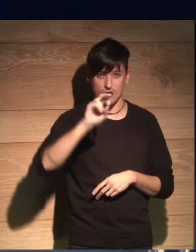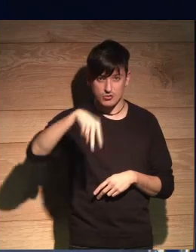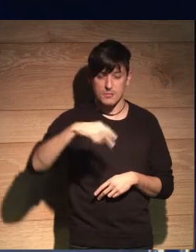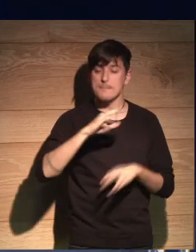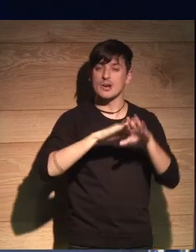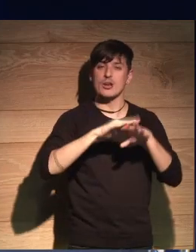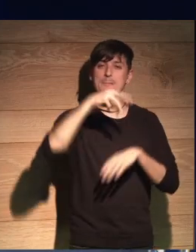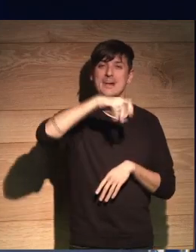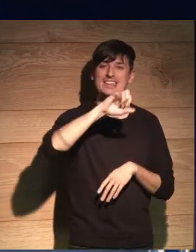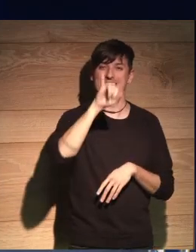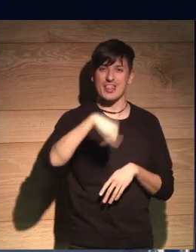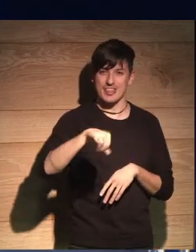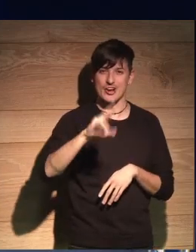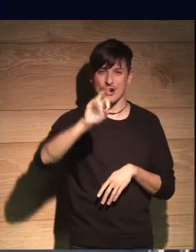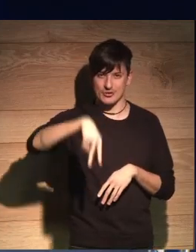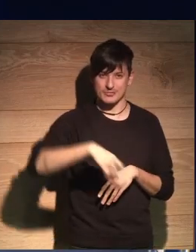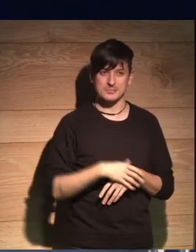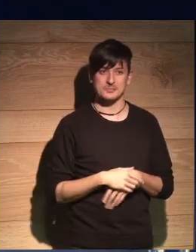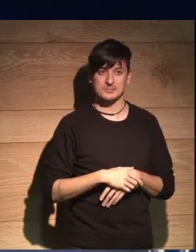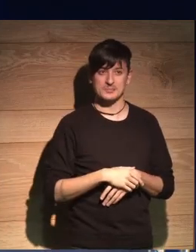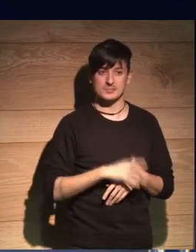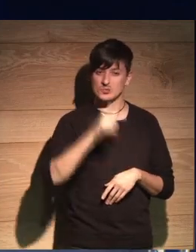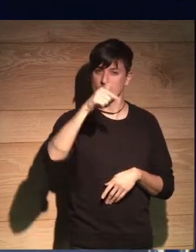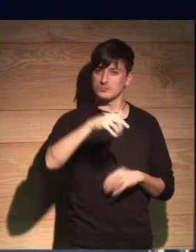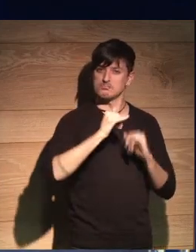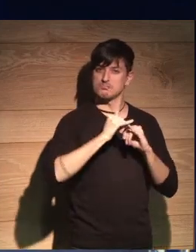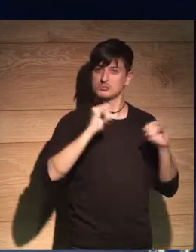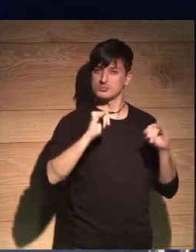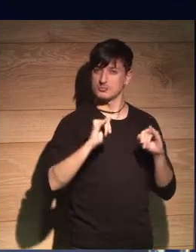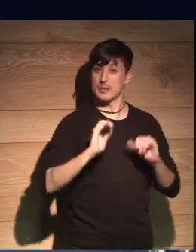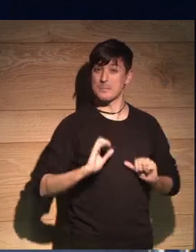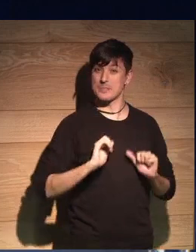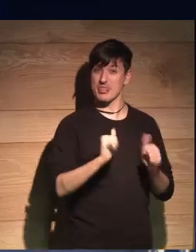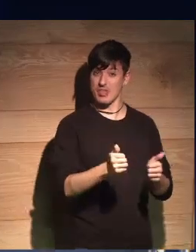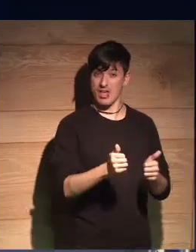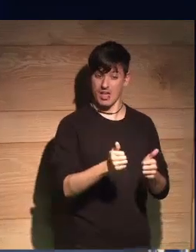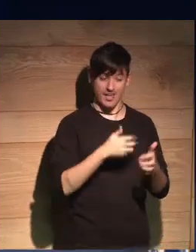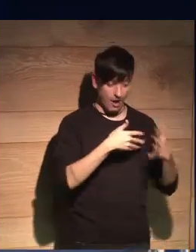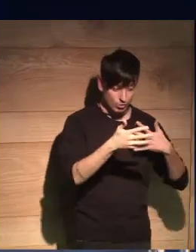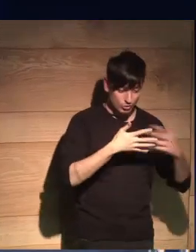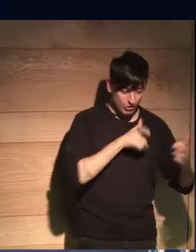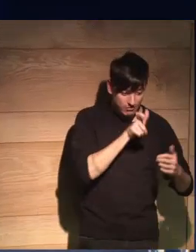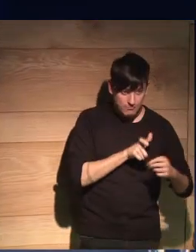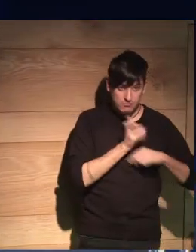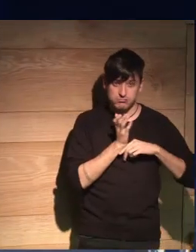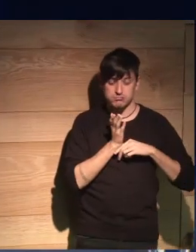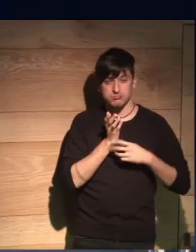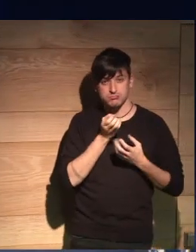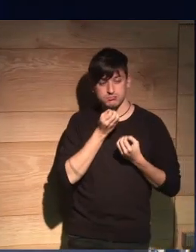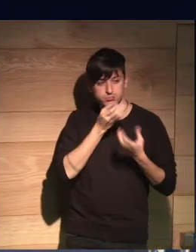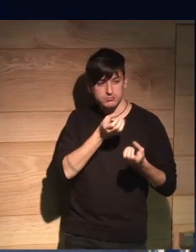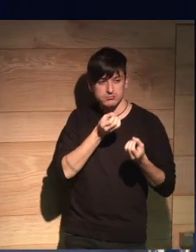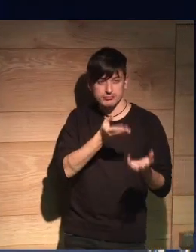Martínez Ron. Y bueno, el acto de hoy empieza con el autor dándonos unas